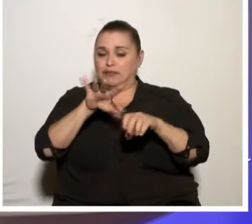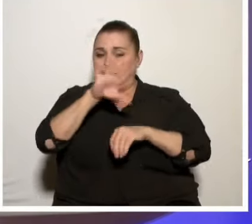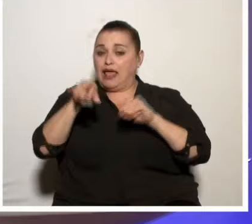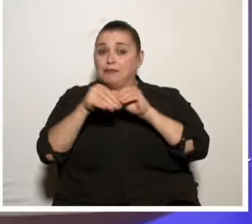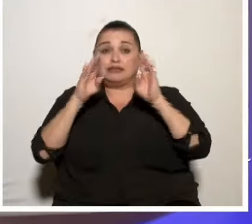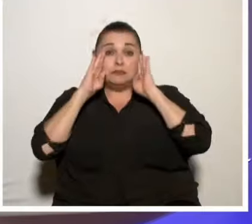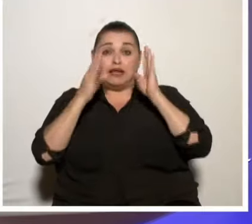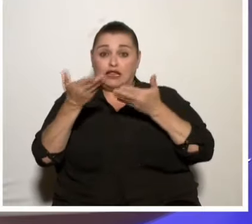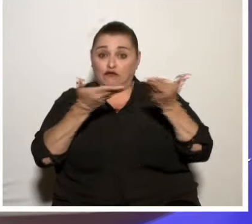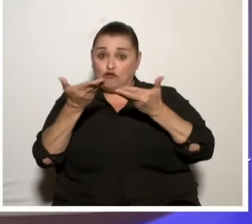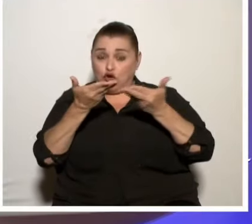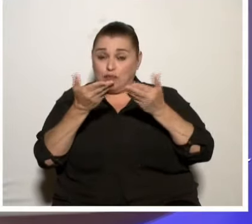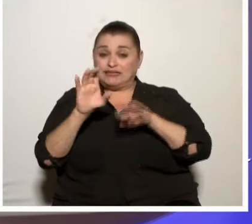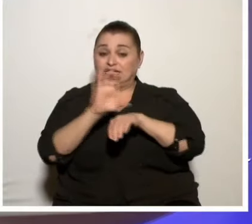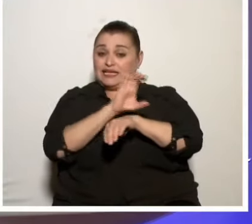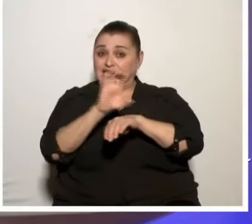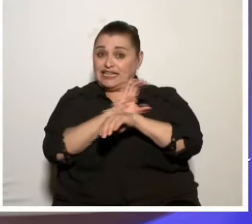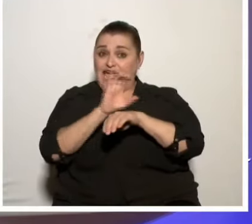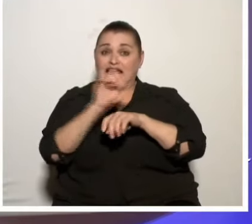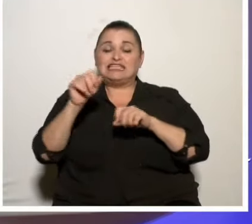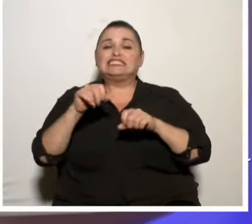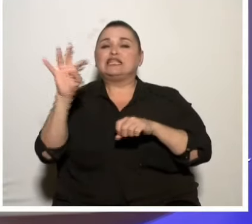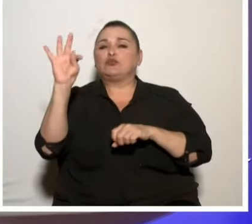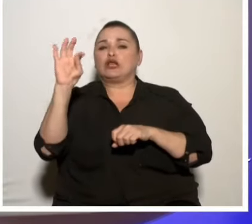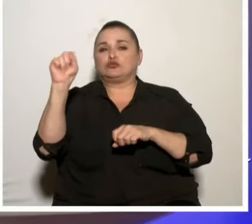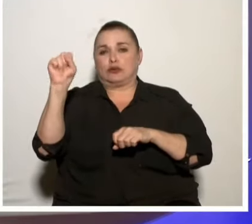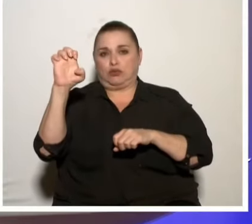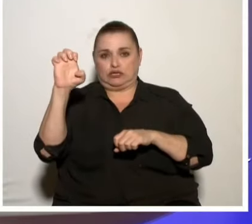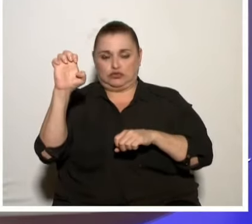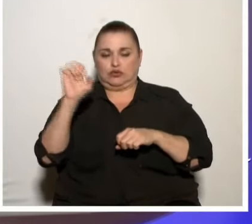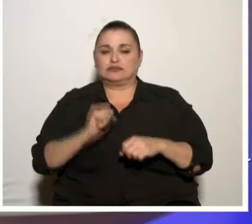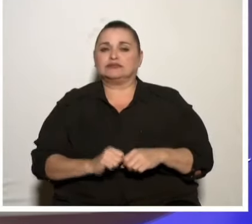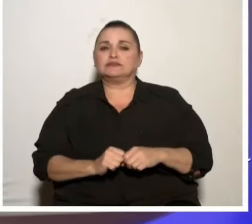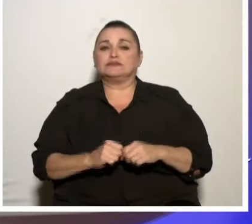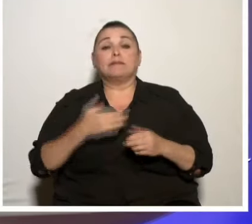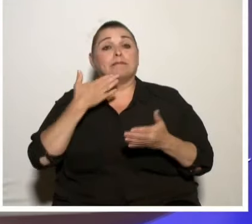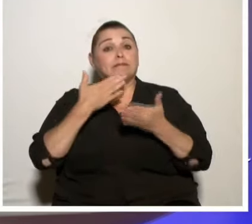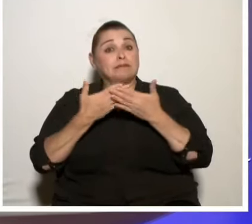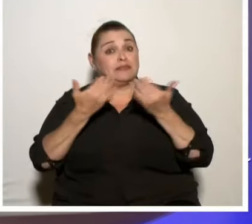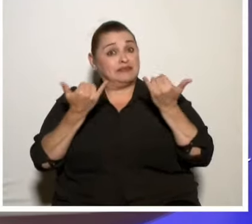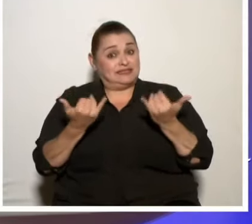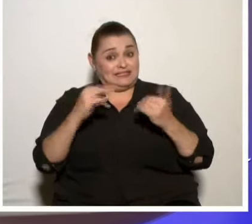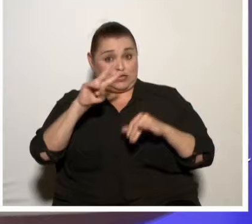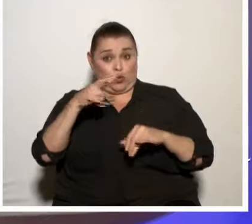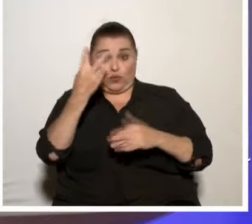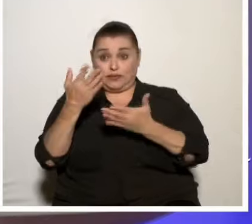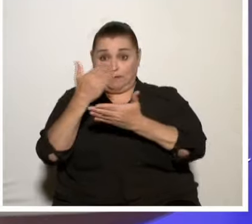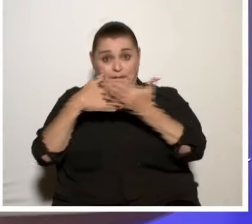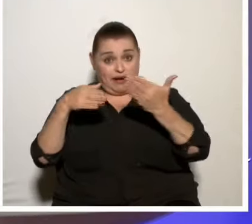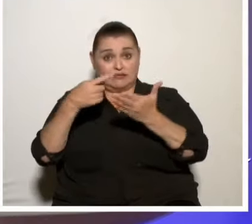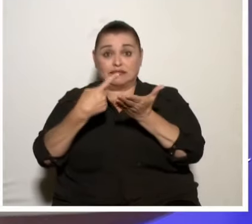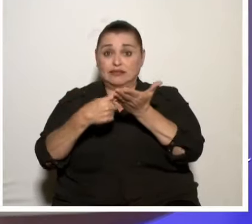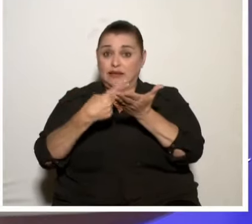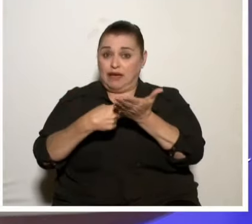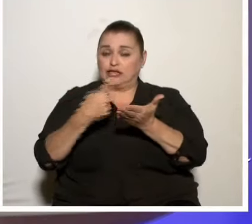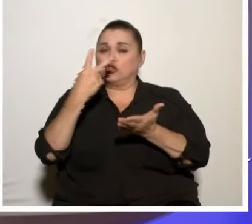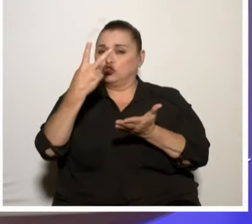plataformas digitales del Tribunal Supremo de Elecciones. Bien, para este segundo bloque vamos a tener